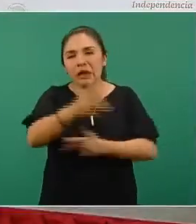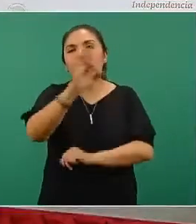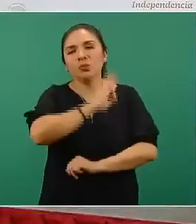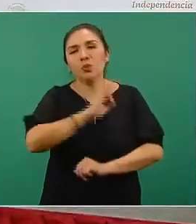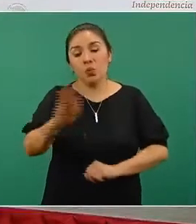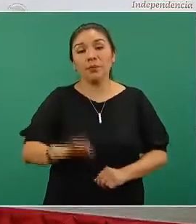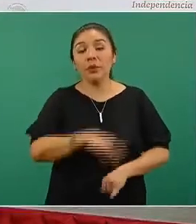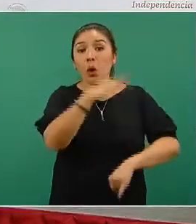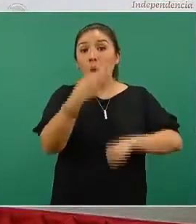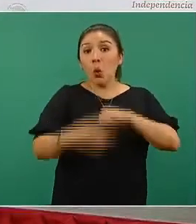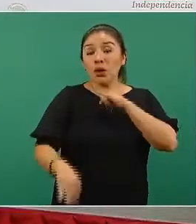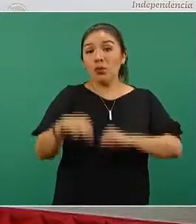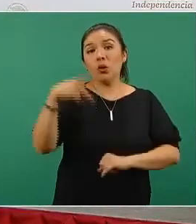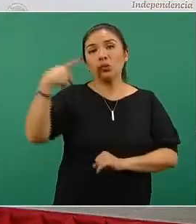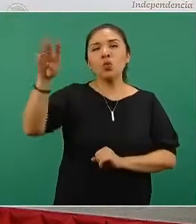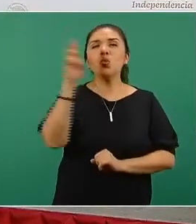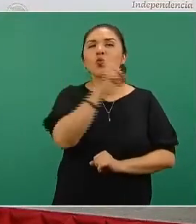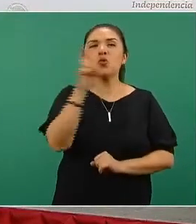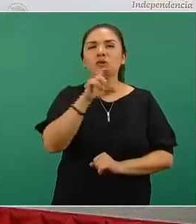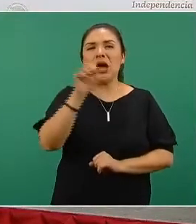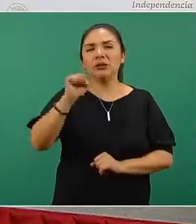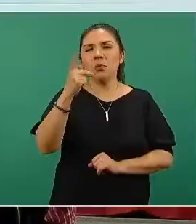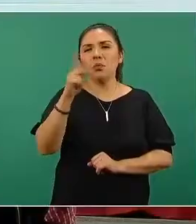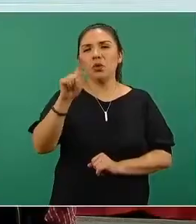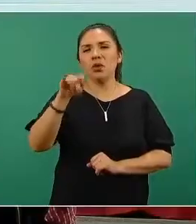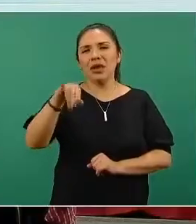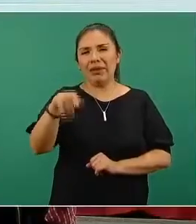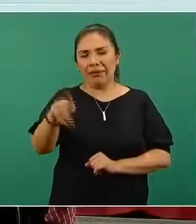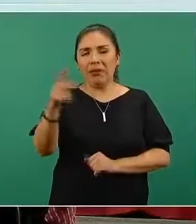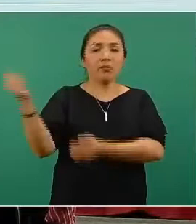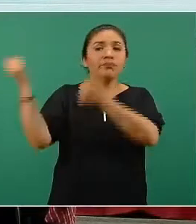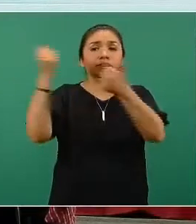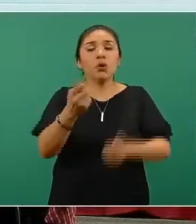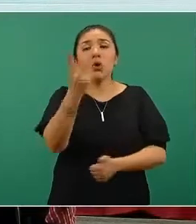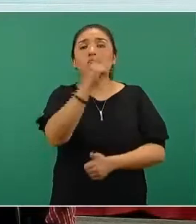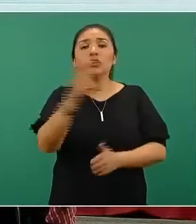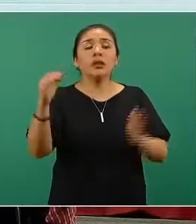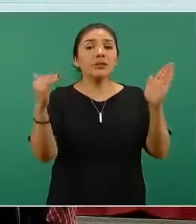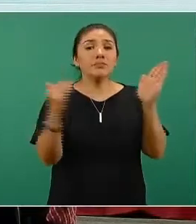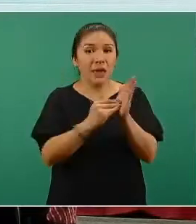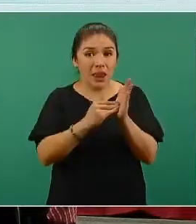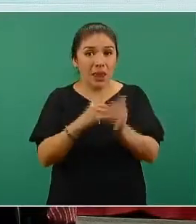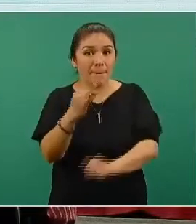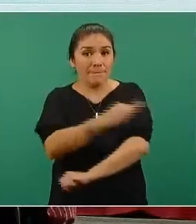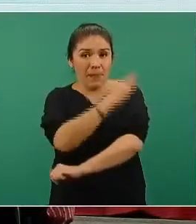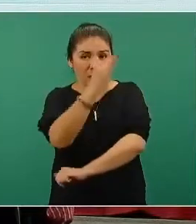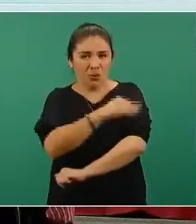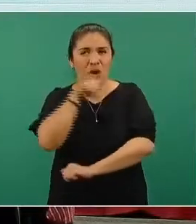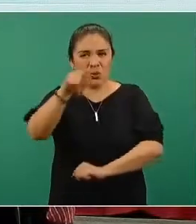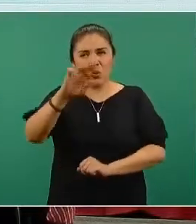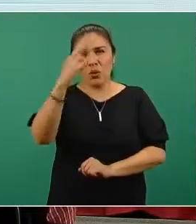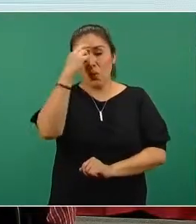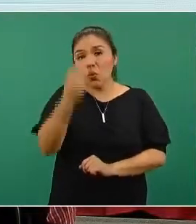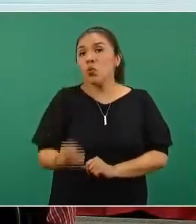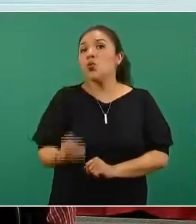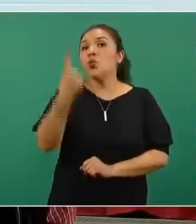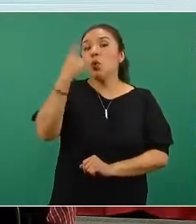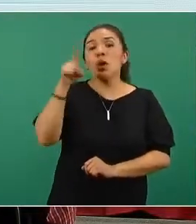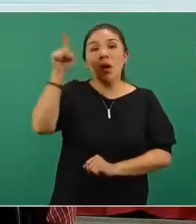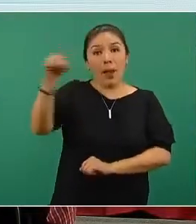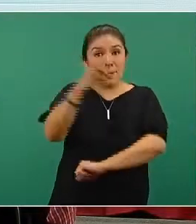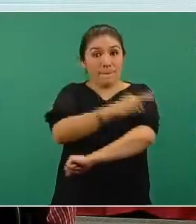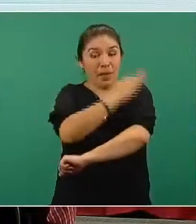Y finalmente de Sputnik recibimos 200,000, esos son, recuerden que en Sputnik es el único caso de